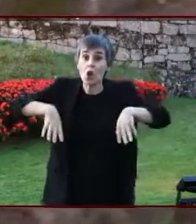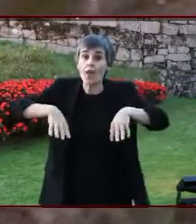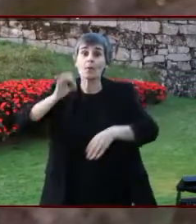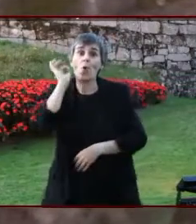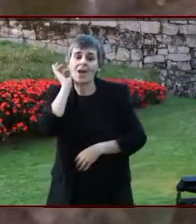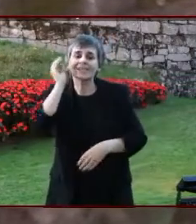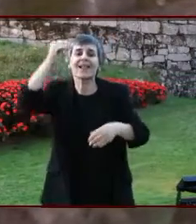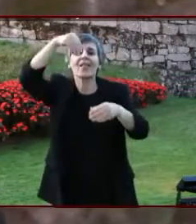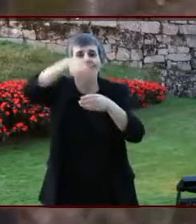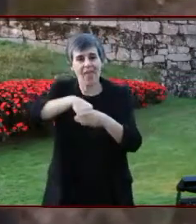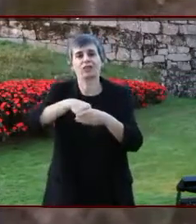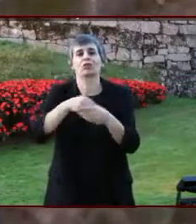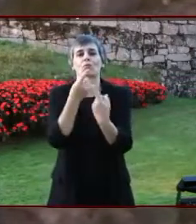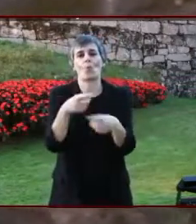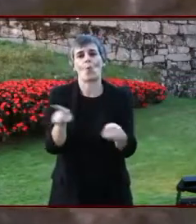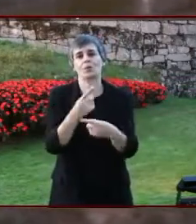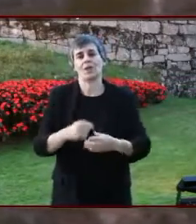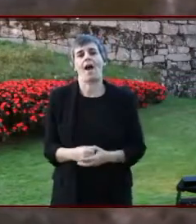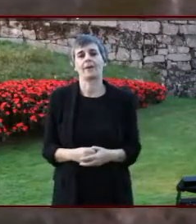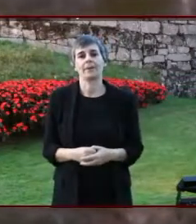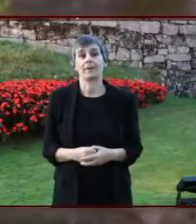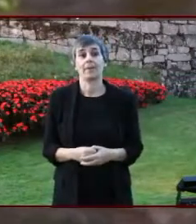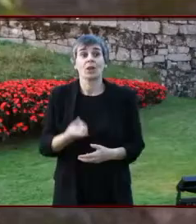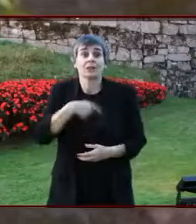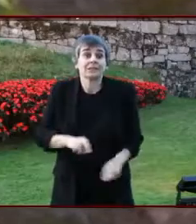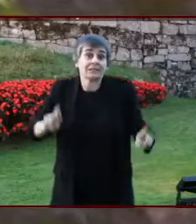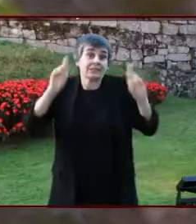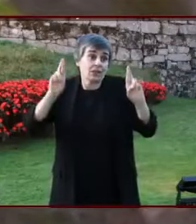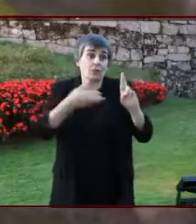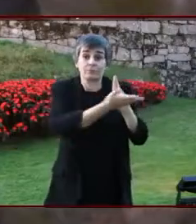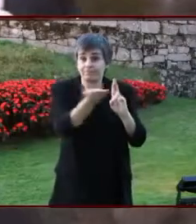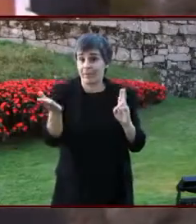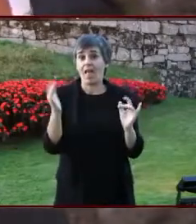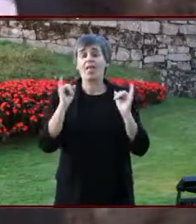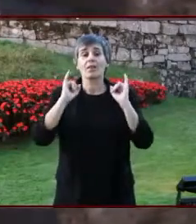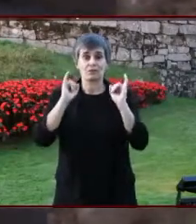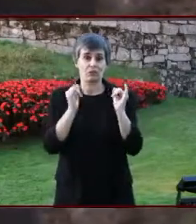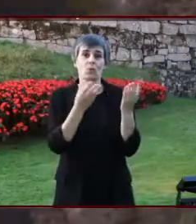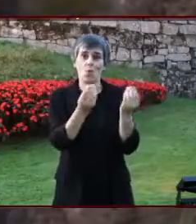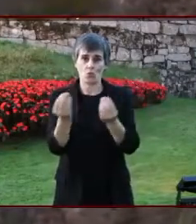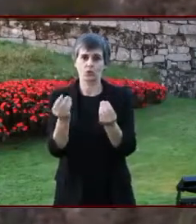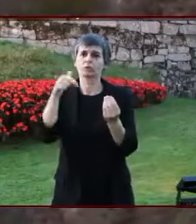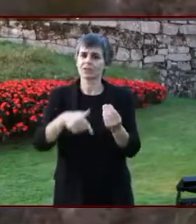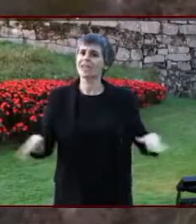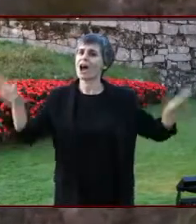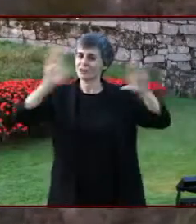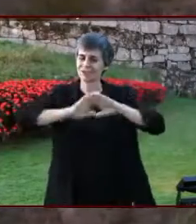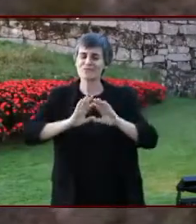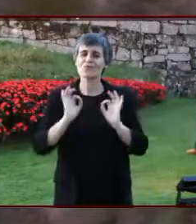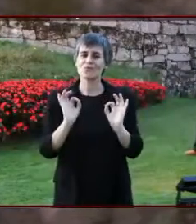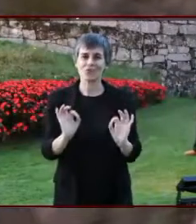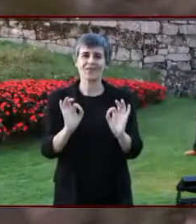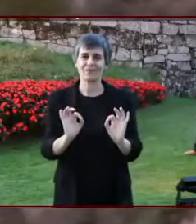música. Así que desexo que disfrutedes moito, vai a ser unha noite moi especial e